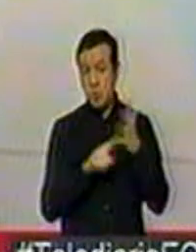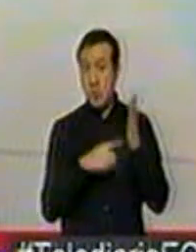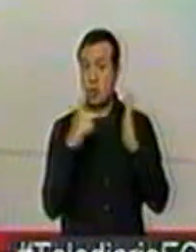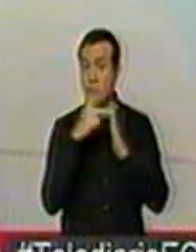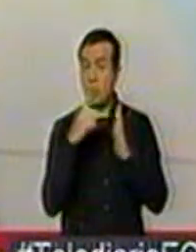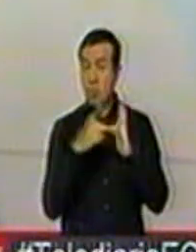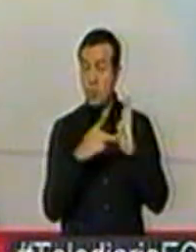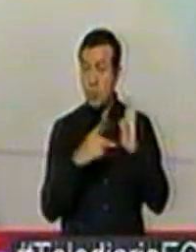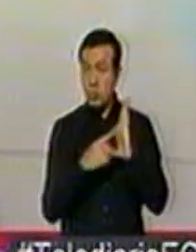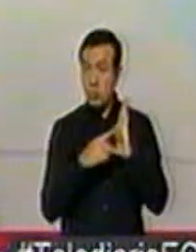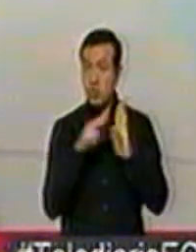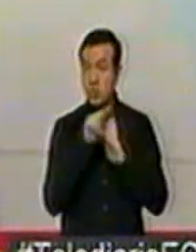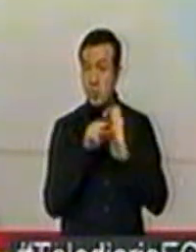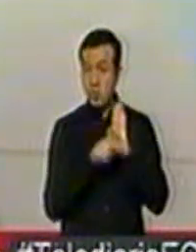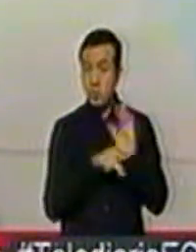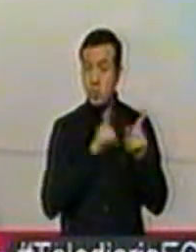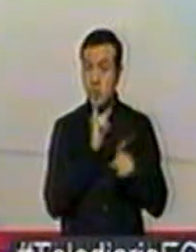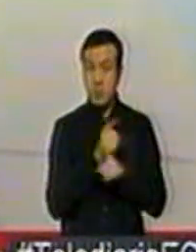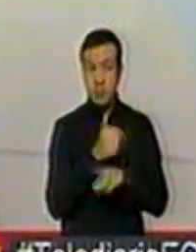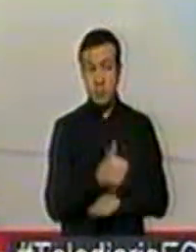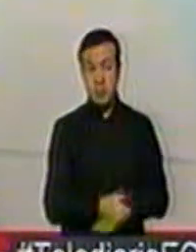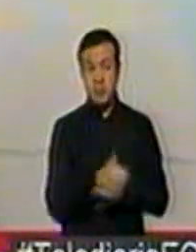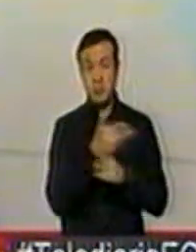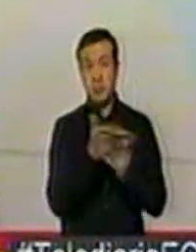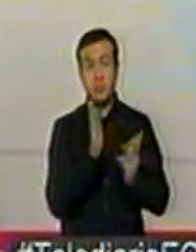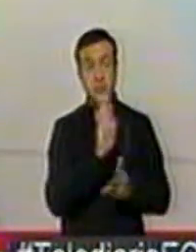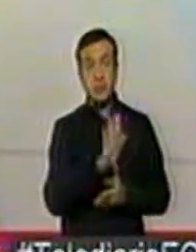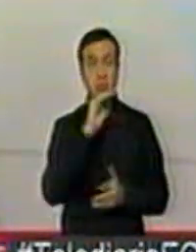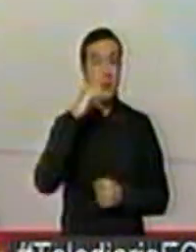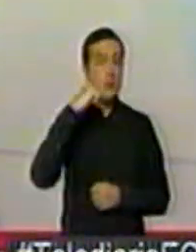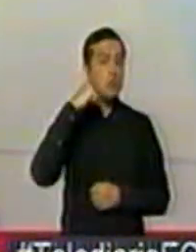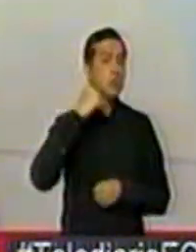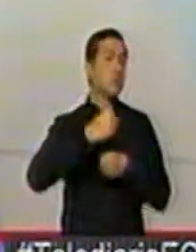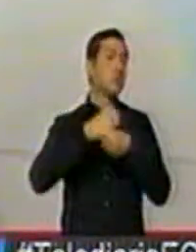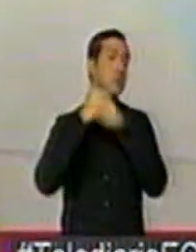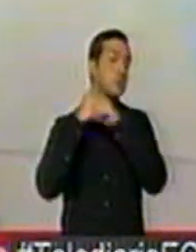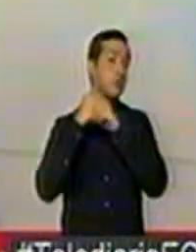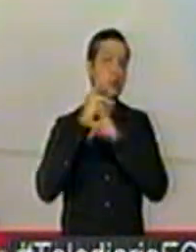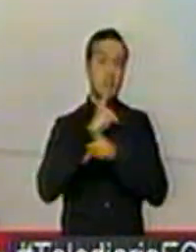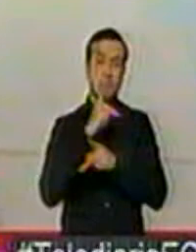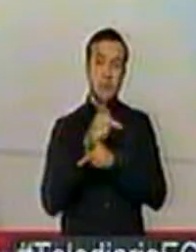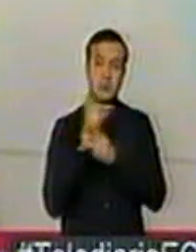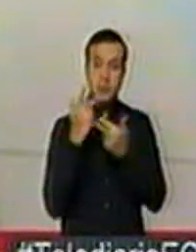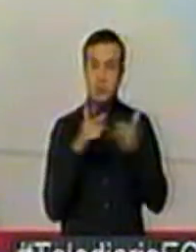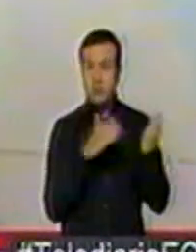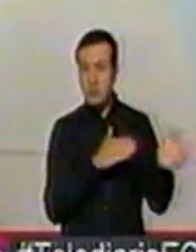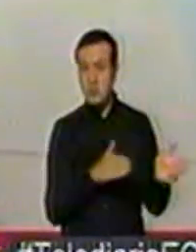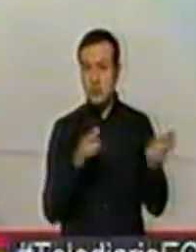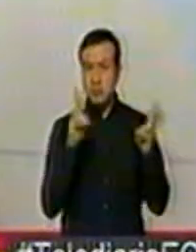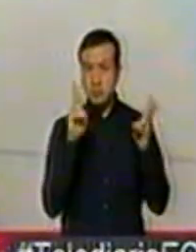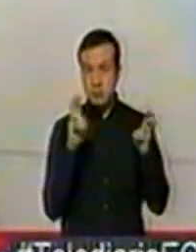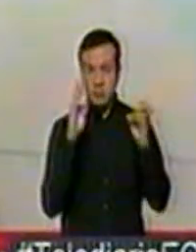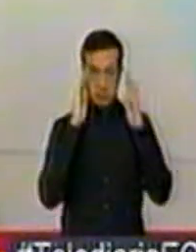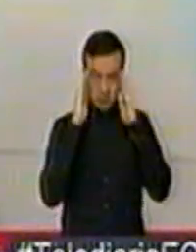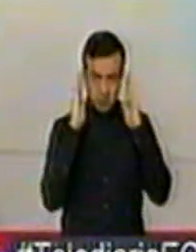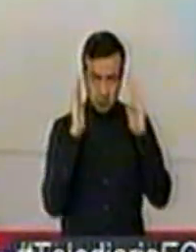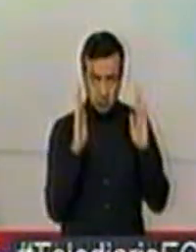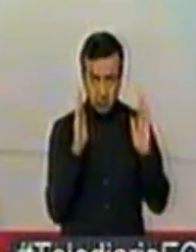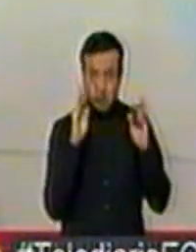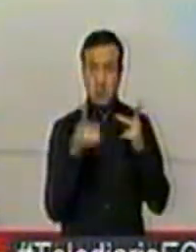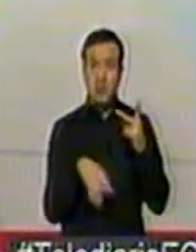normativos que a nivel local las autoridades están obligadas a implementar y a fortalecer precisamente los temas de atención y